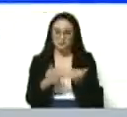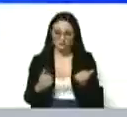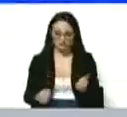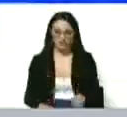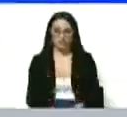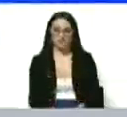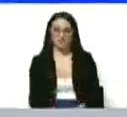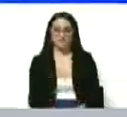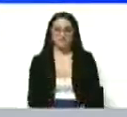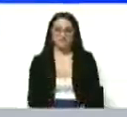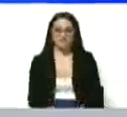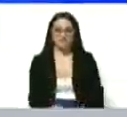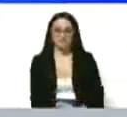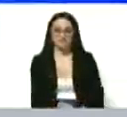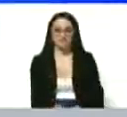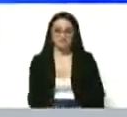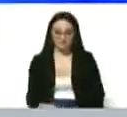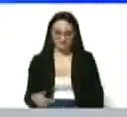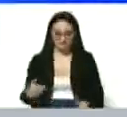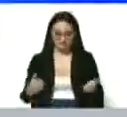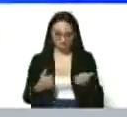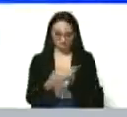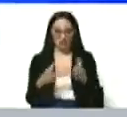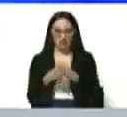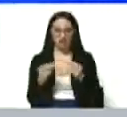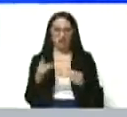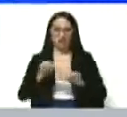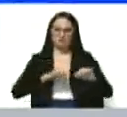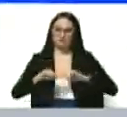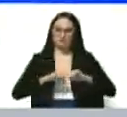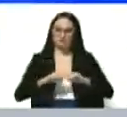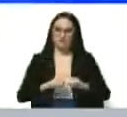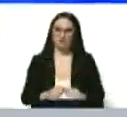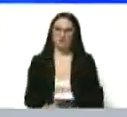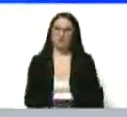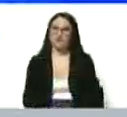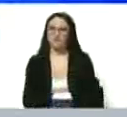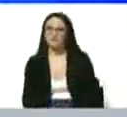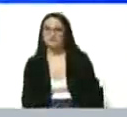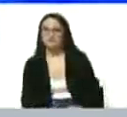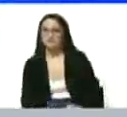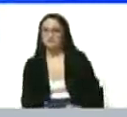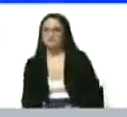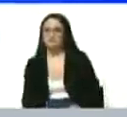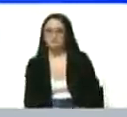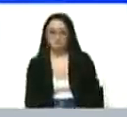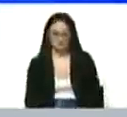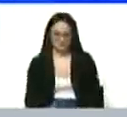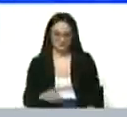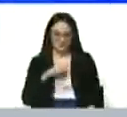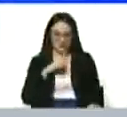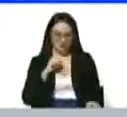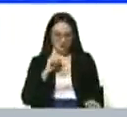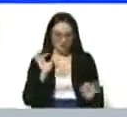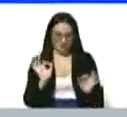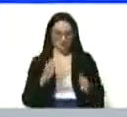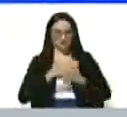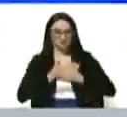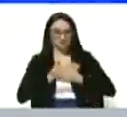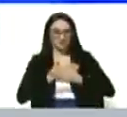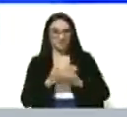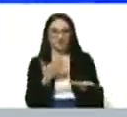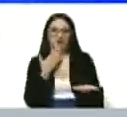doctor Silva Calderón, brindó a todos durante su gestión. En nombre de OPEP deseo extender mi más